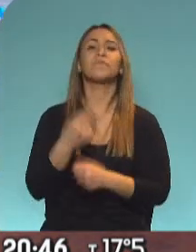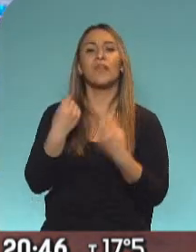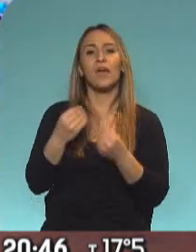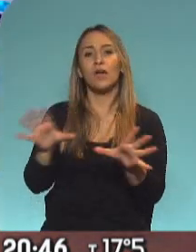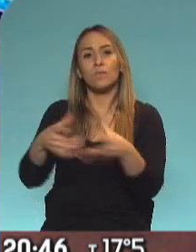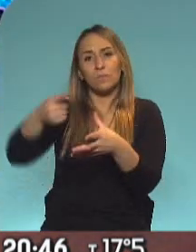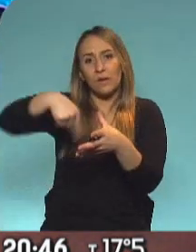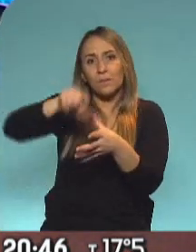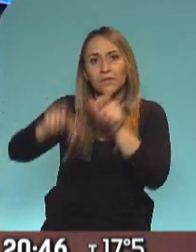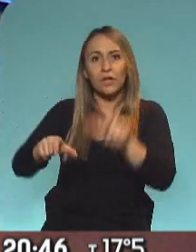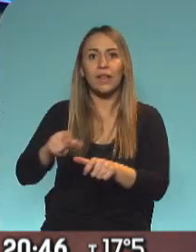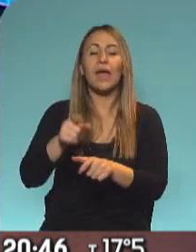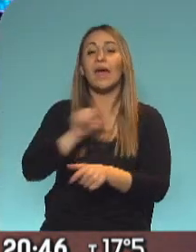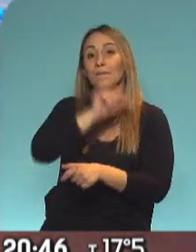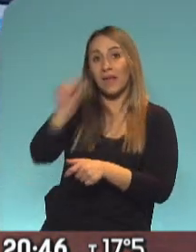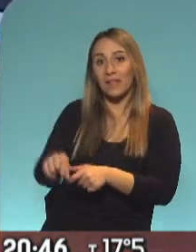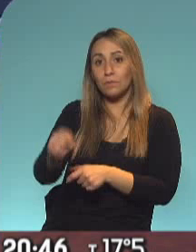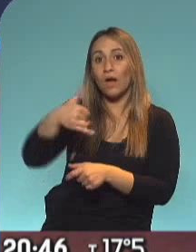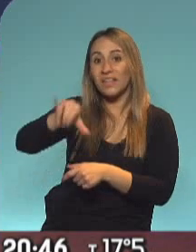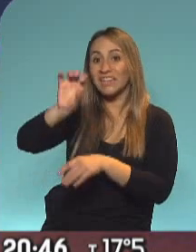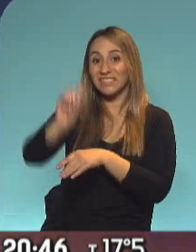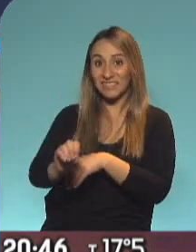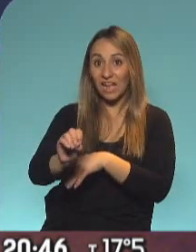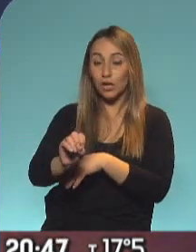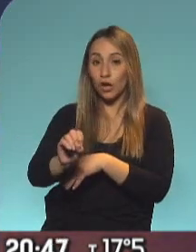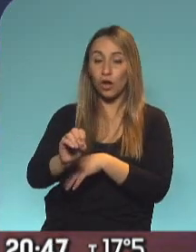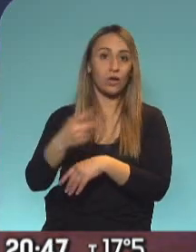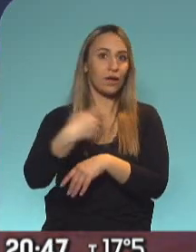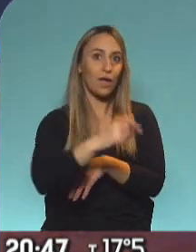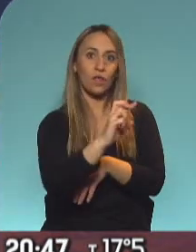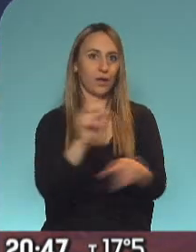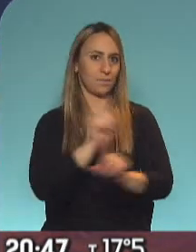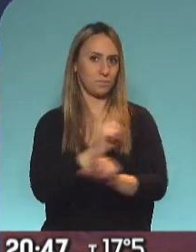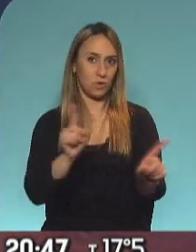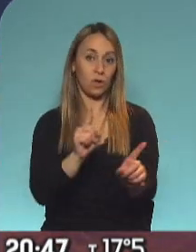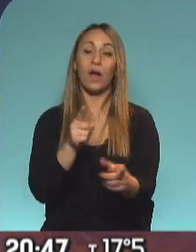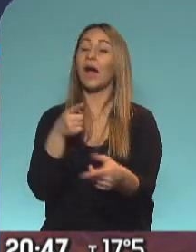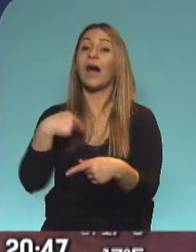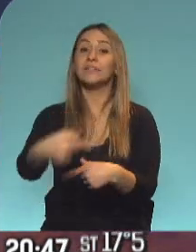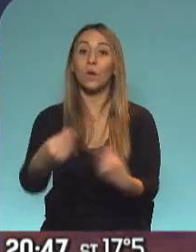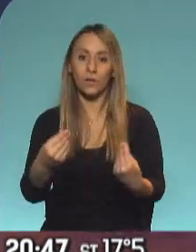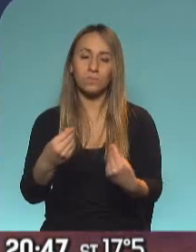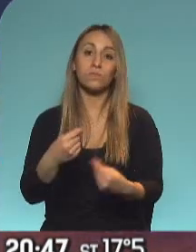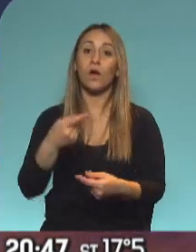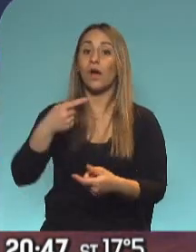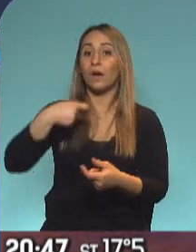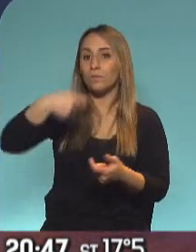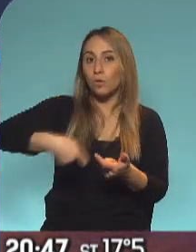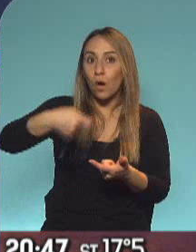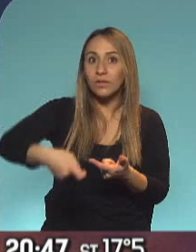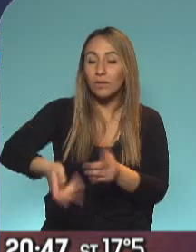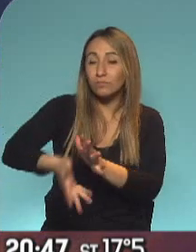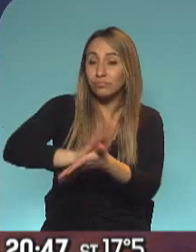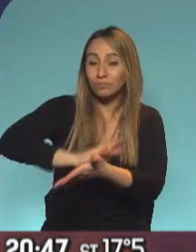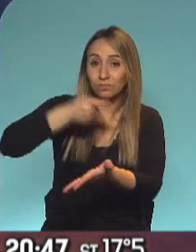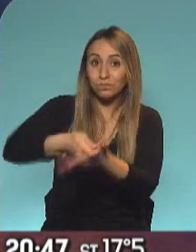cero? Tampoco. ¿Hasta cuándo? Bueno, hasta que lo terminen de pagar. Una vez que terminaste de pagar el crédito a tasa cero, ahora sí, podés comprar dólares, pero mientras lo